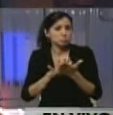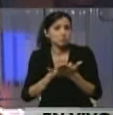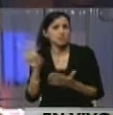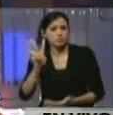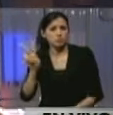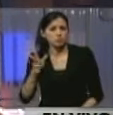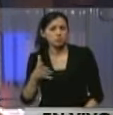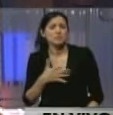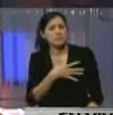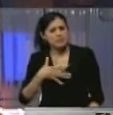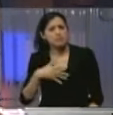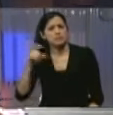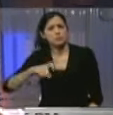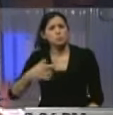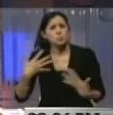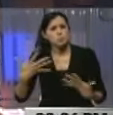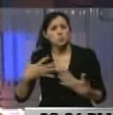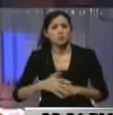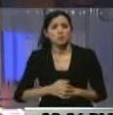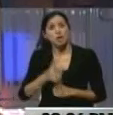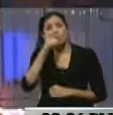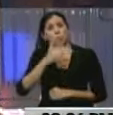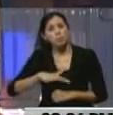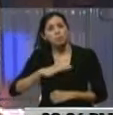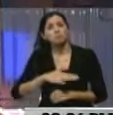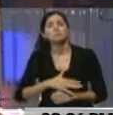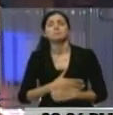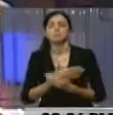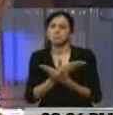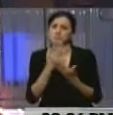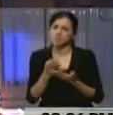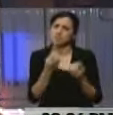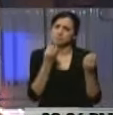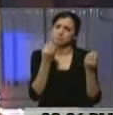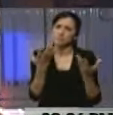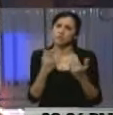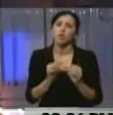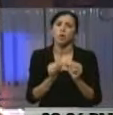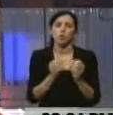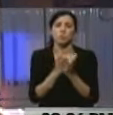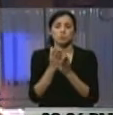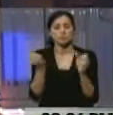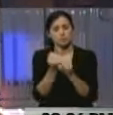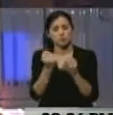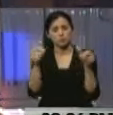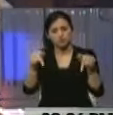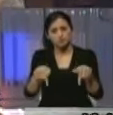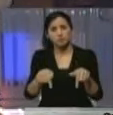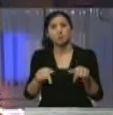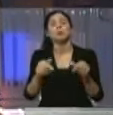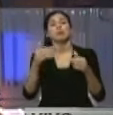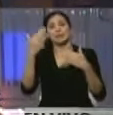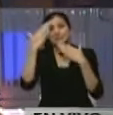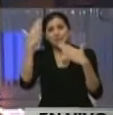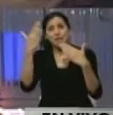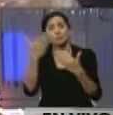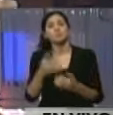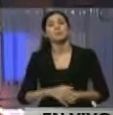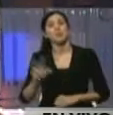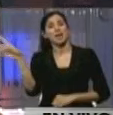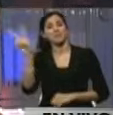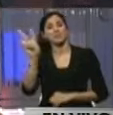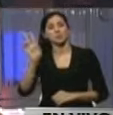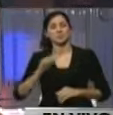Venezuela necesita, que nuestro pueblo se merece. Así que vamos a continuar en trabajo y desde aquí le envío un saludo a toda